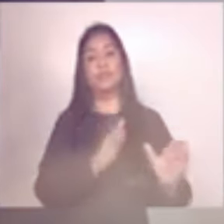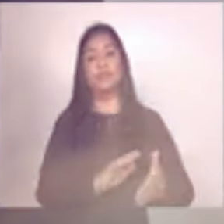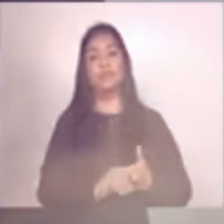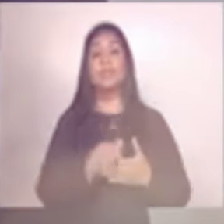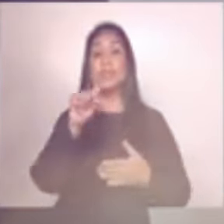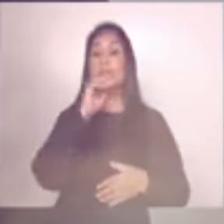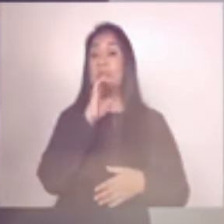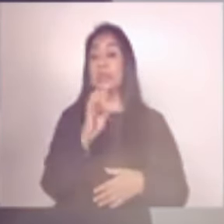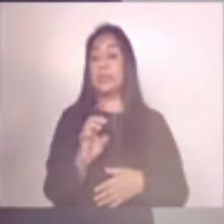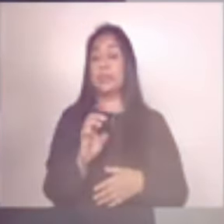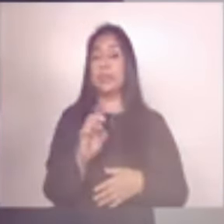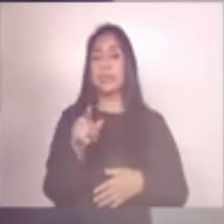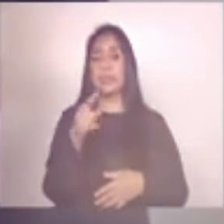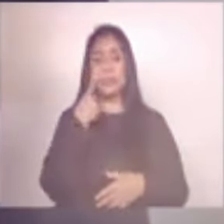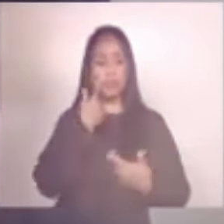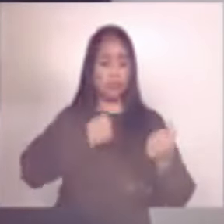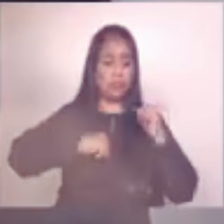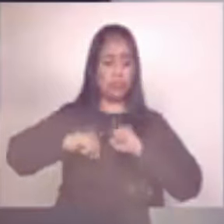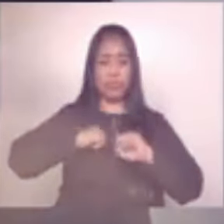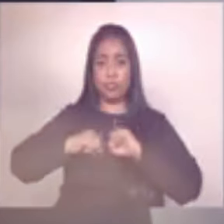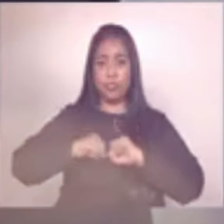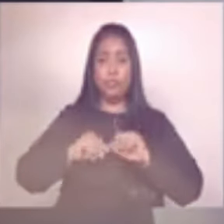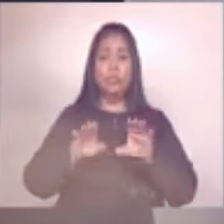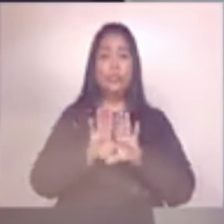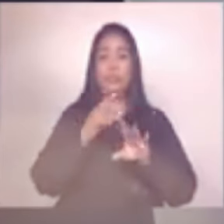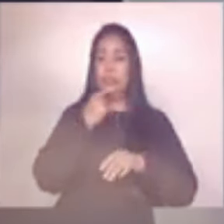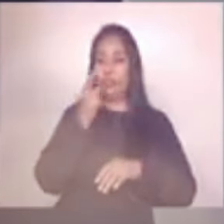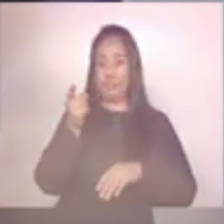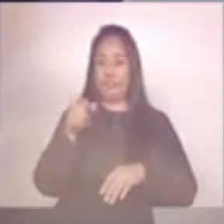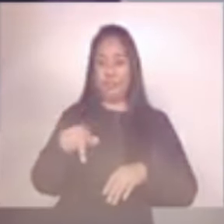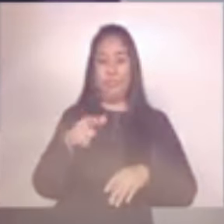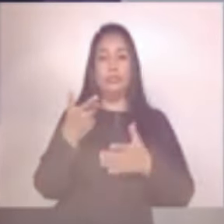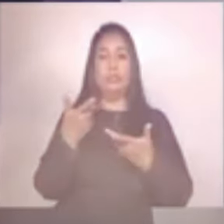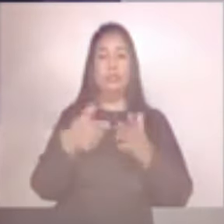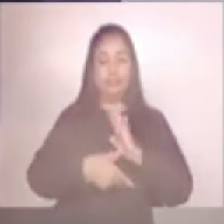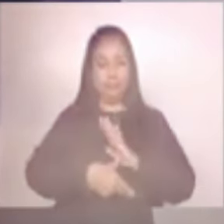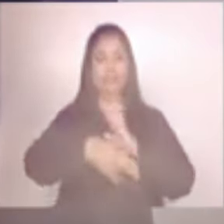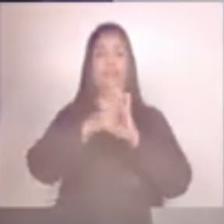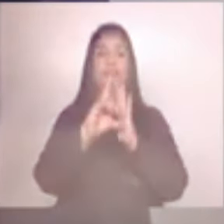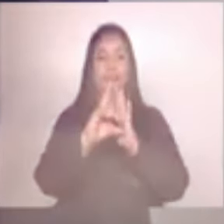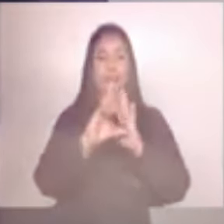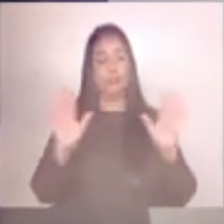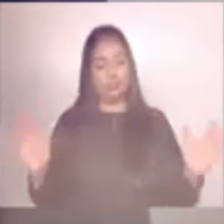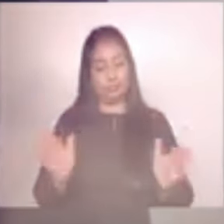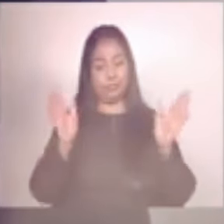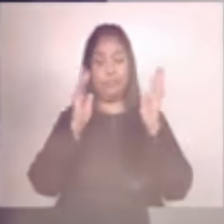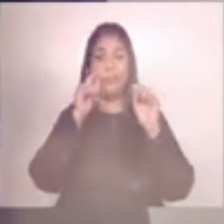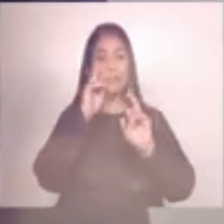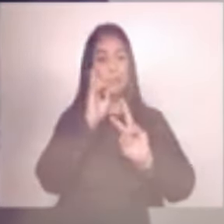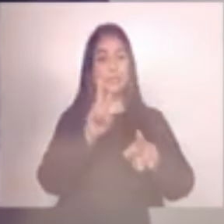Es un ejercicio, como se ha dicho, de restitución, de recuperación de una